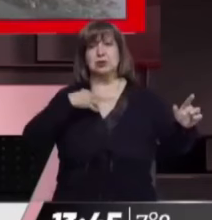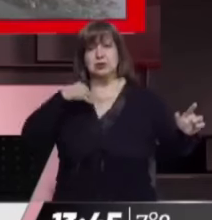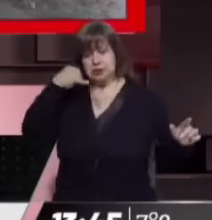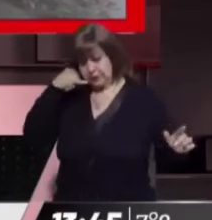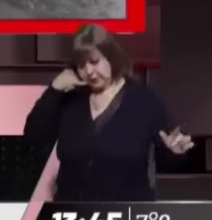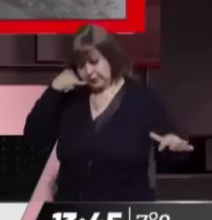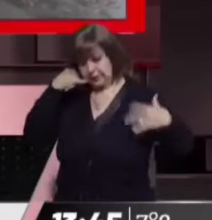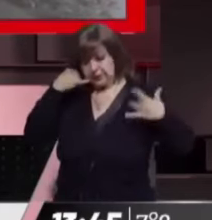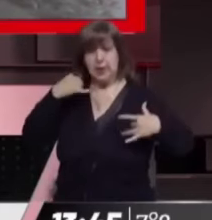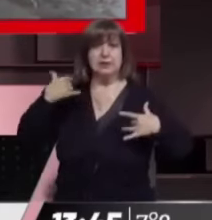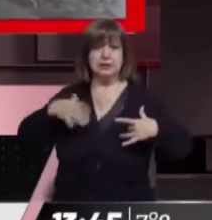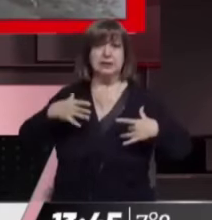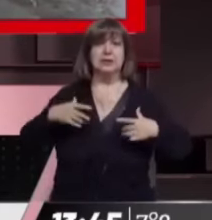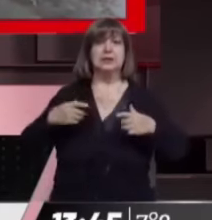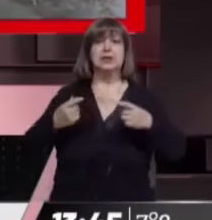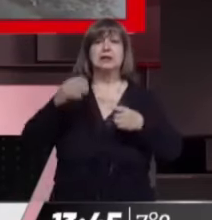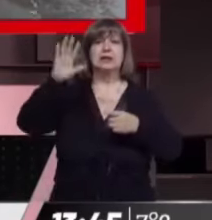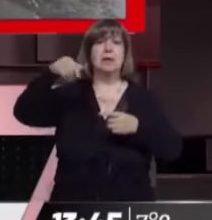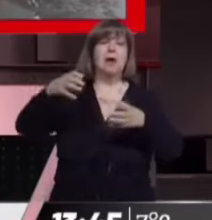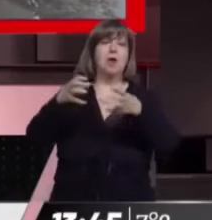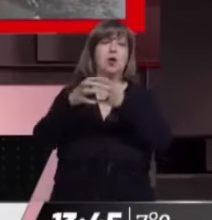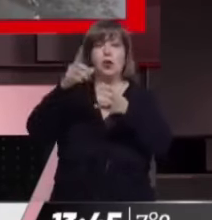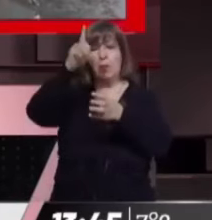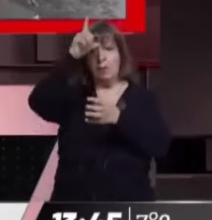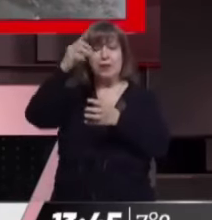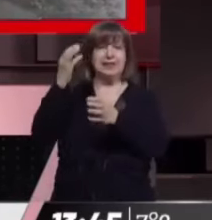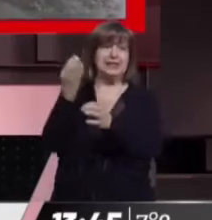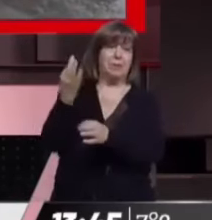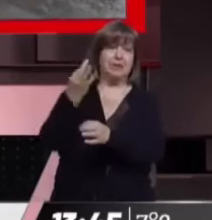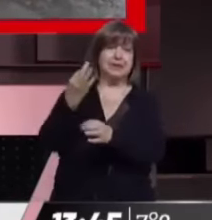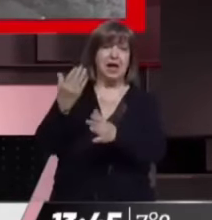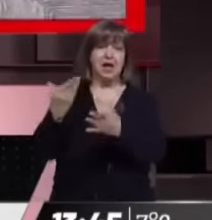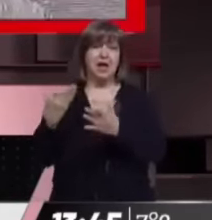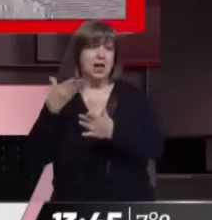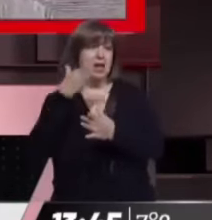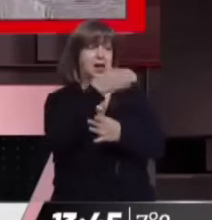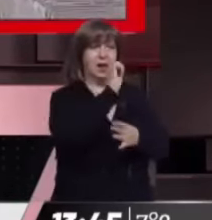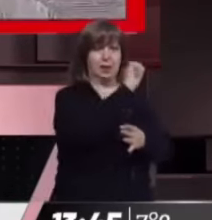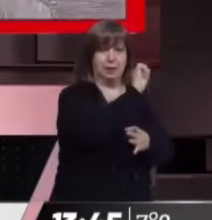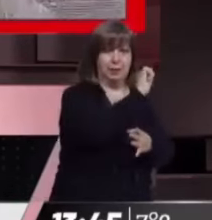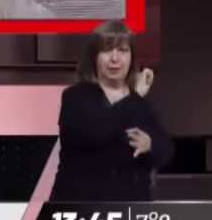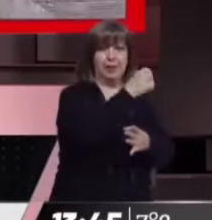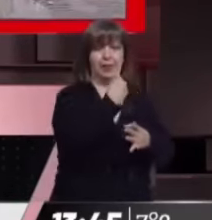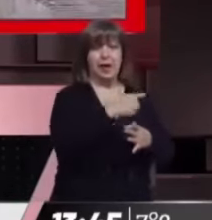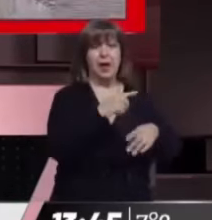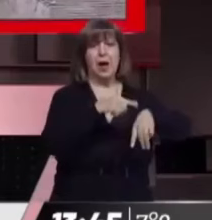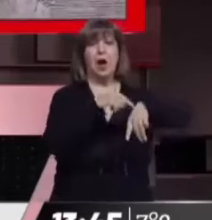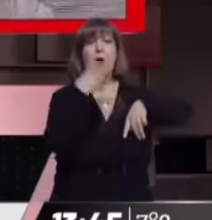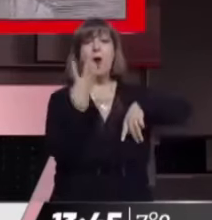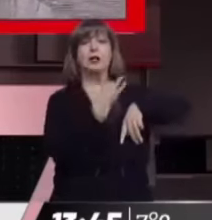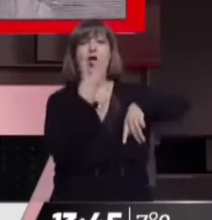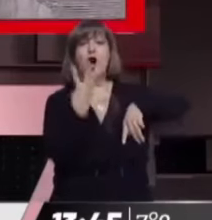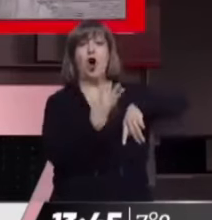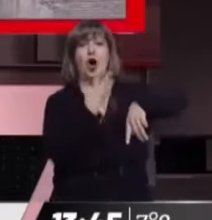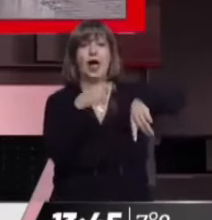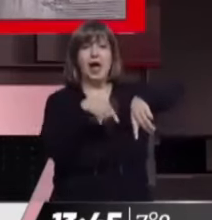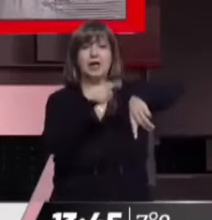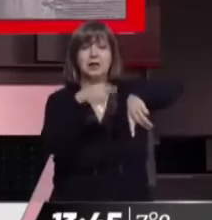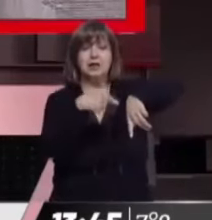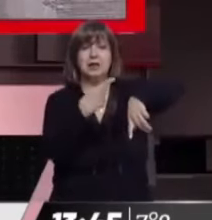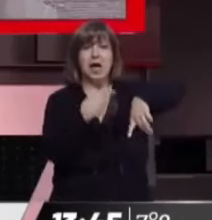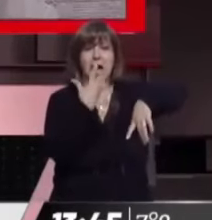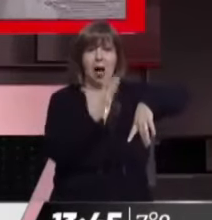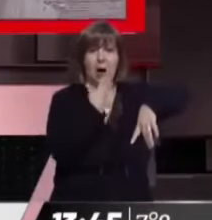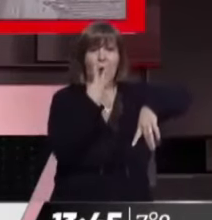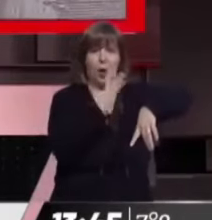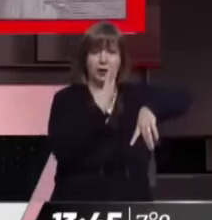bueno, llamamos a los negociadores del grupo y se hicieron las actuaciones. Estuvimos cerca de 4 horas en el lugar. ¿El estado de las